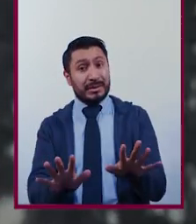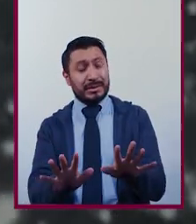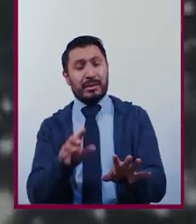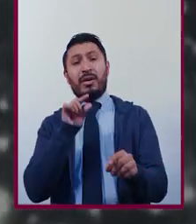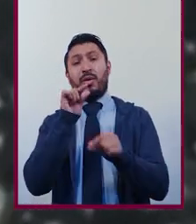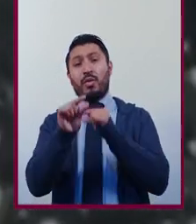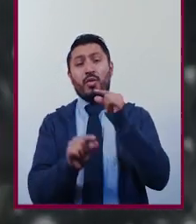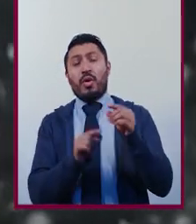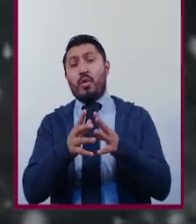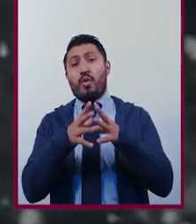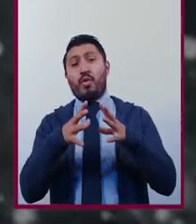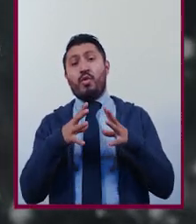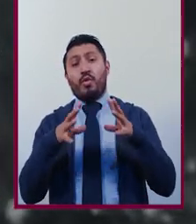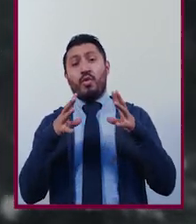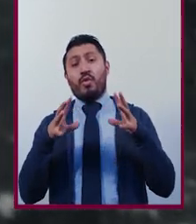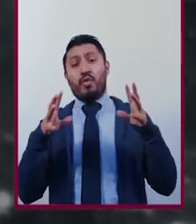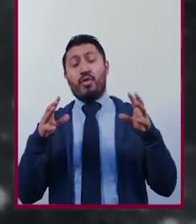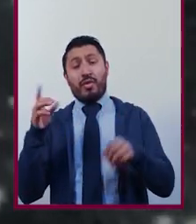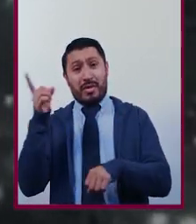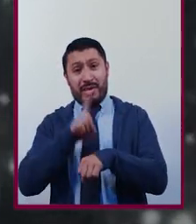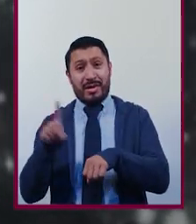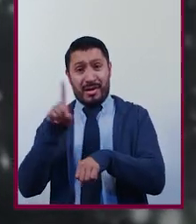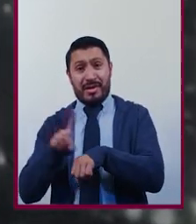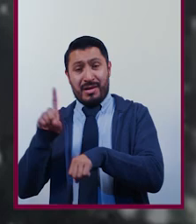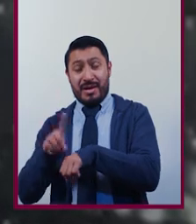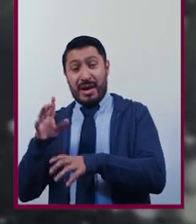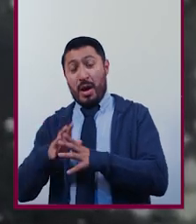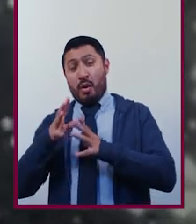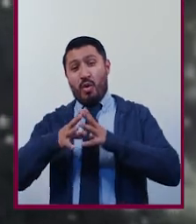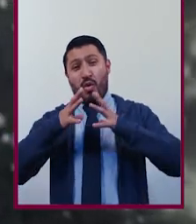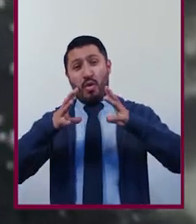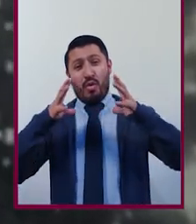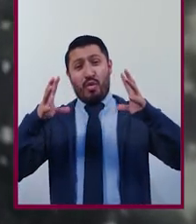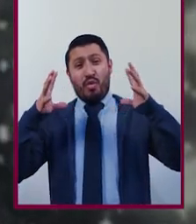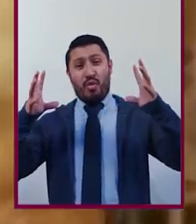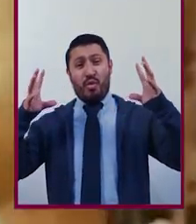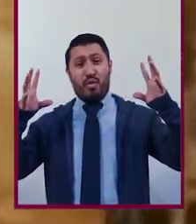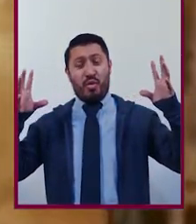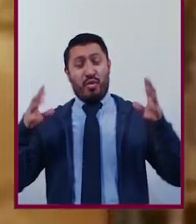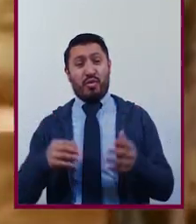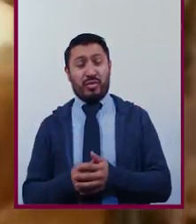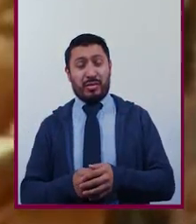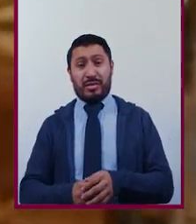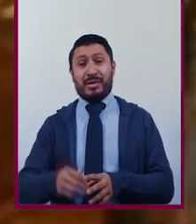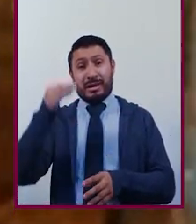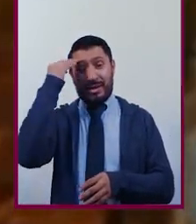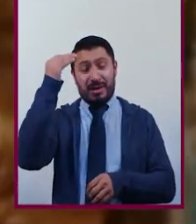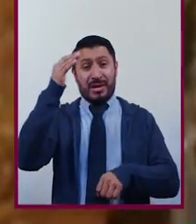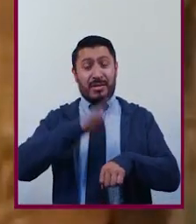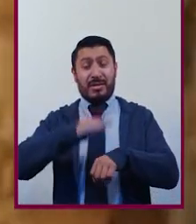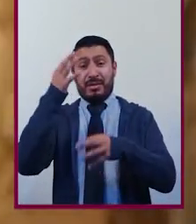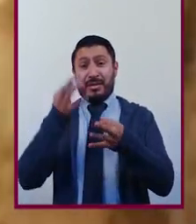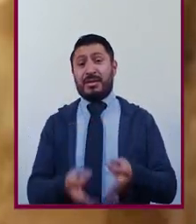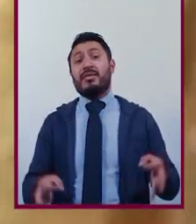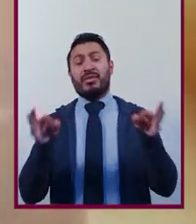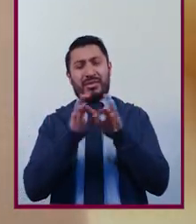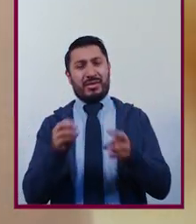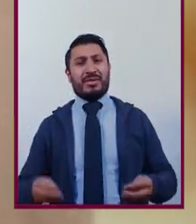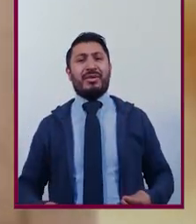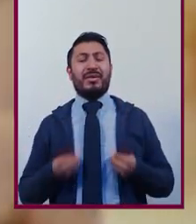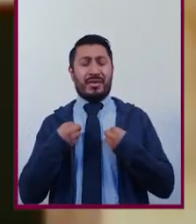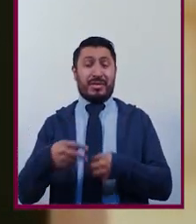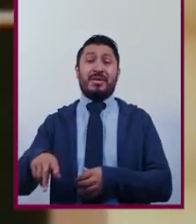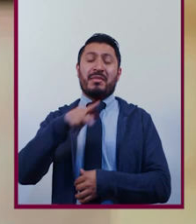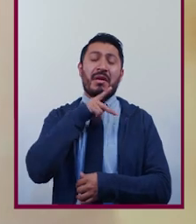ido expandiéndose y cada día es más grande. El momento más importante que le tocará vivir a